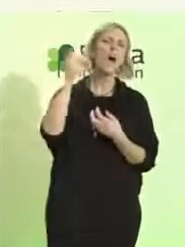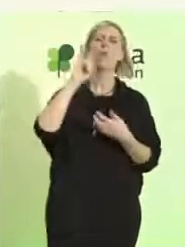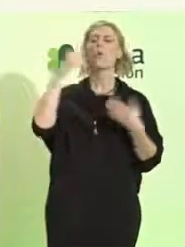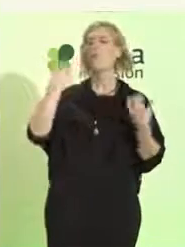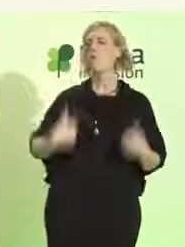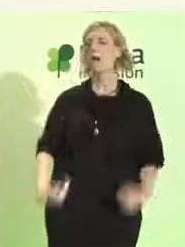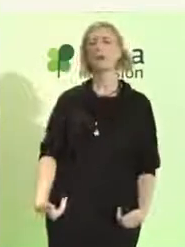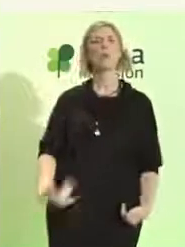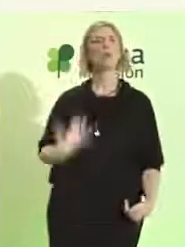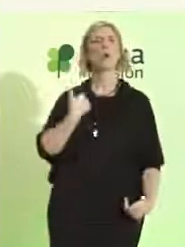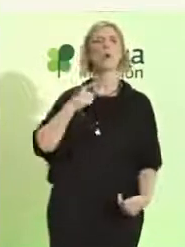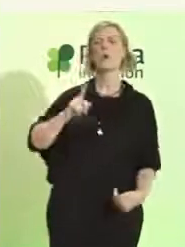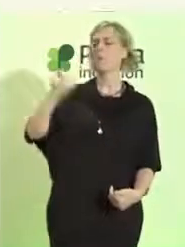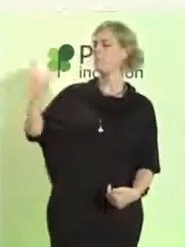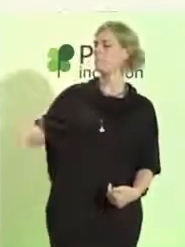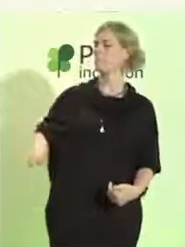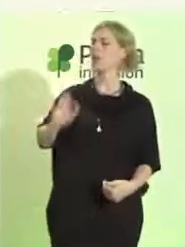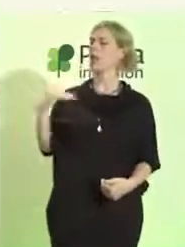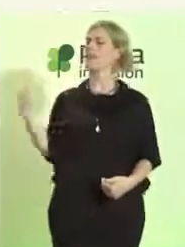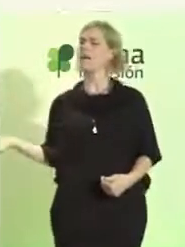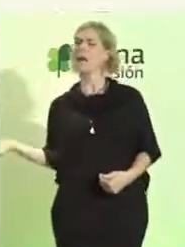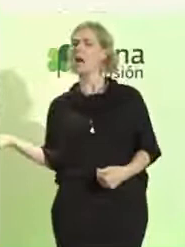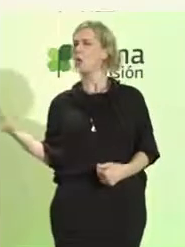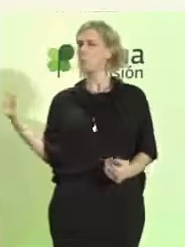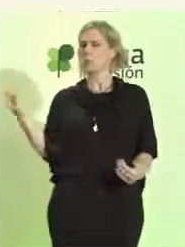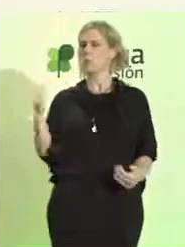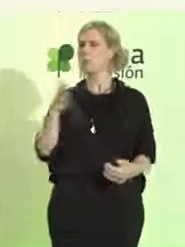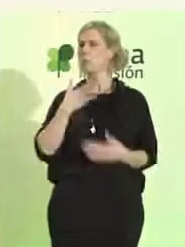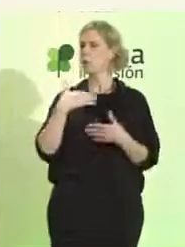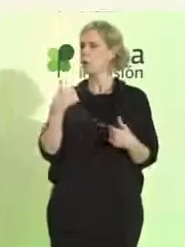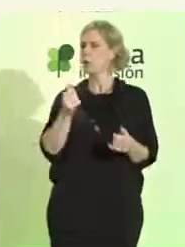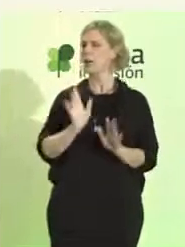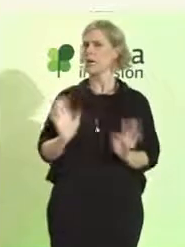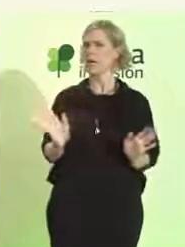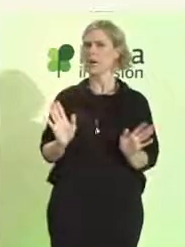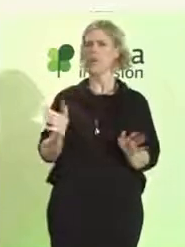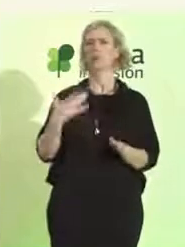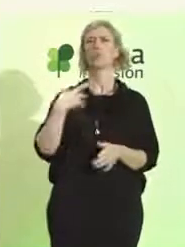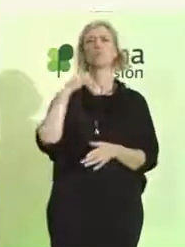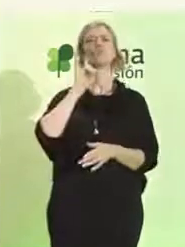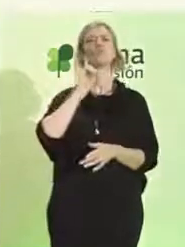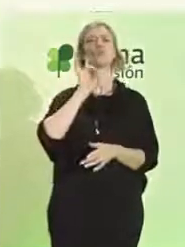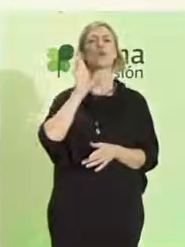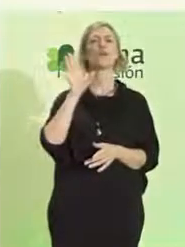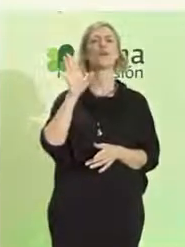toquéis a la persona al lado, lo que os apetezca. Un sonido que suene azul.